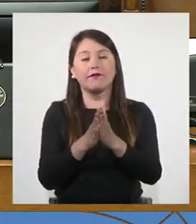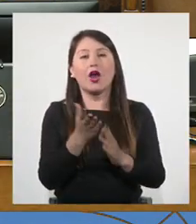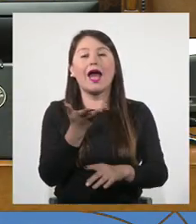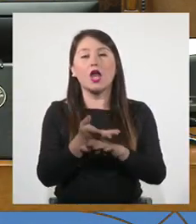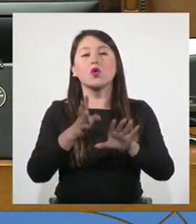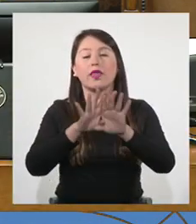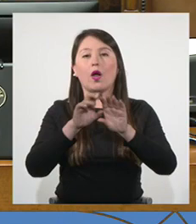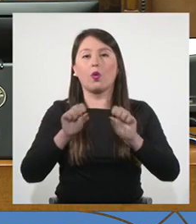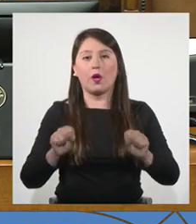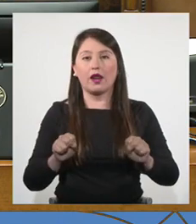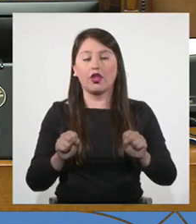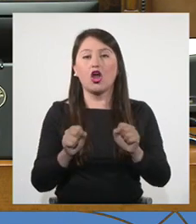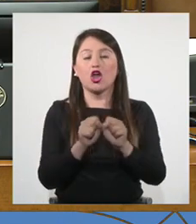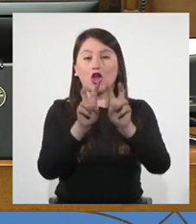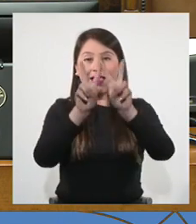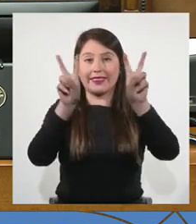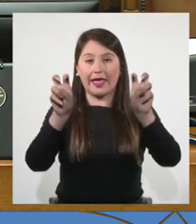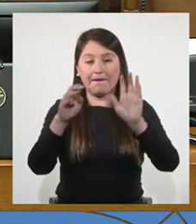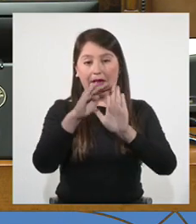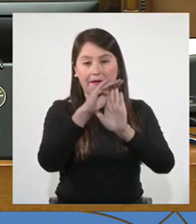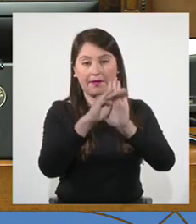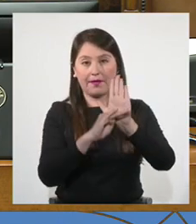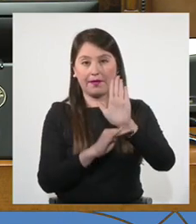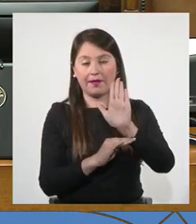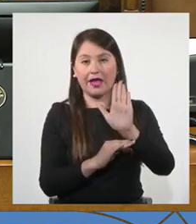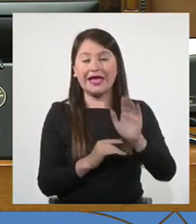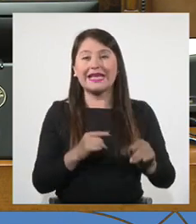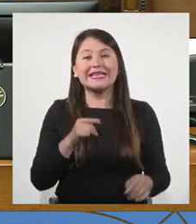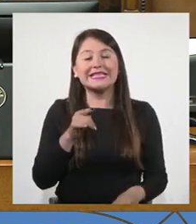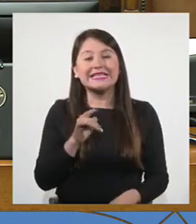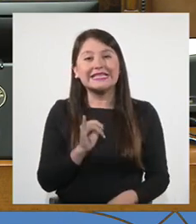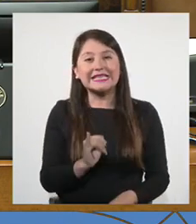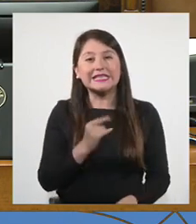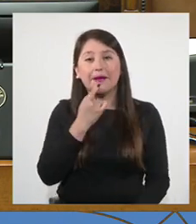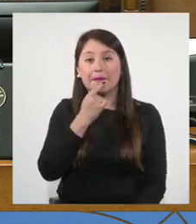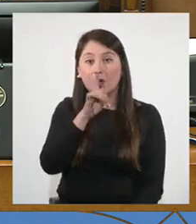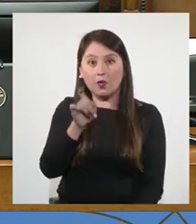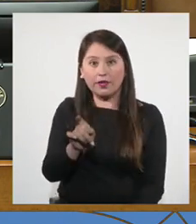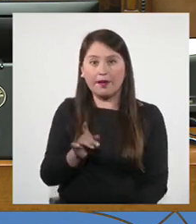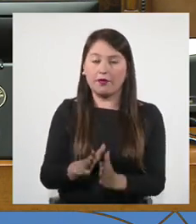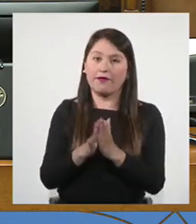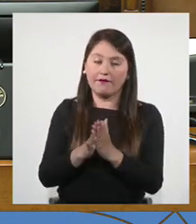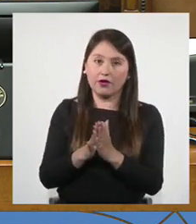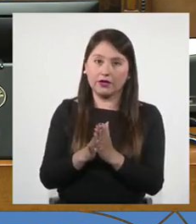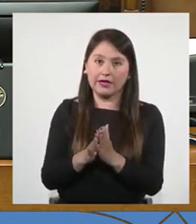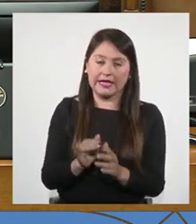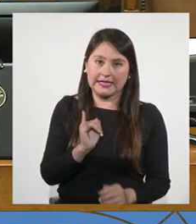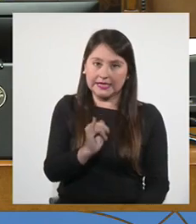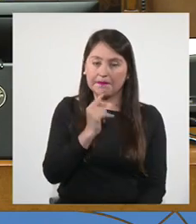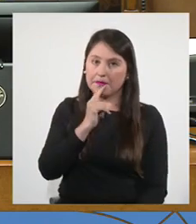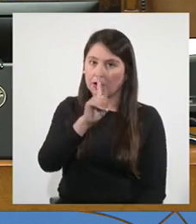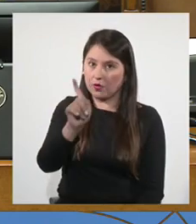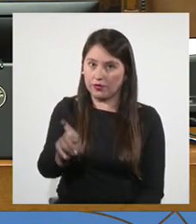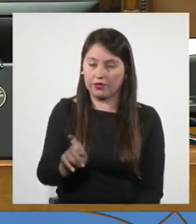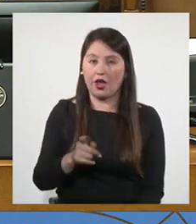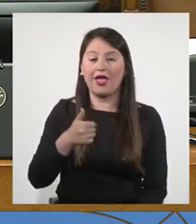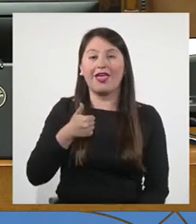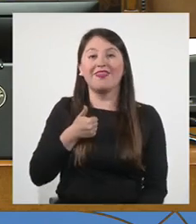tenemos un acuerdo respecto de las palabras. Si son consultas, yo les pido que sean consultas. Director de